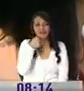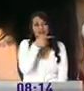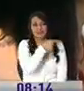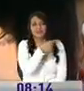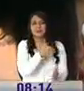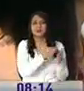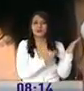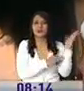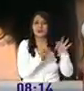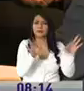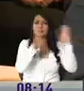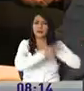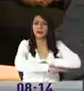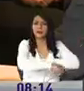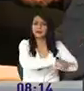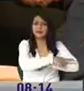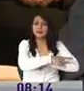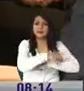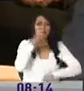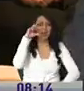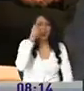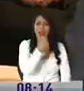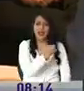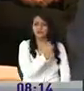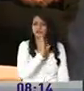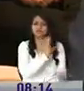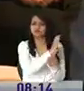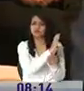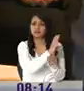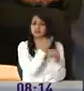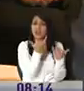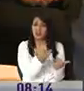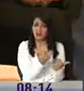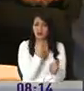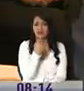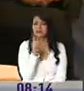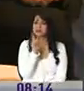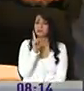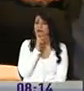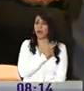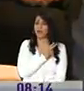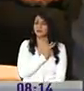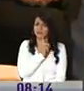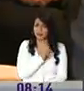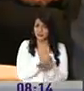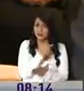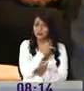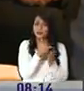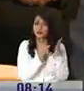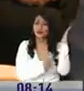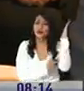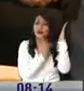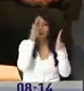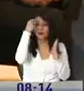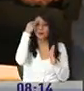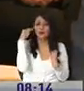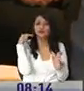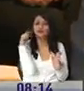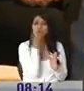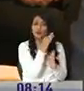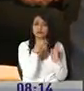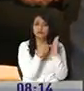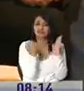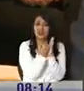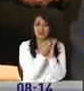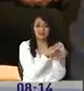de Guillermo lazo a pesar de que ahora lo está desmintiendo Pues el programa del gobierno de él está notarizado